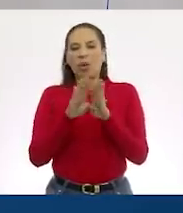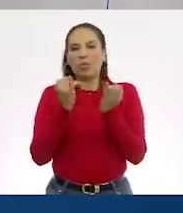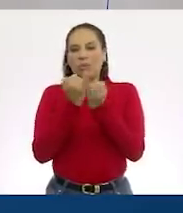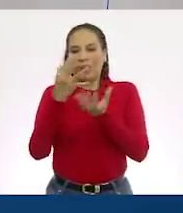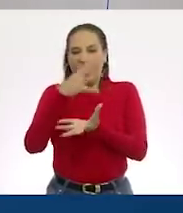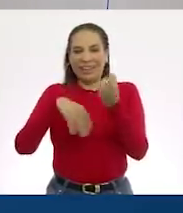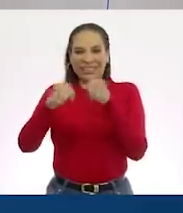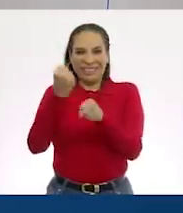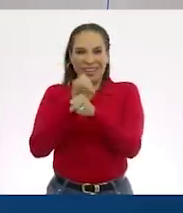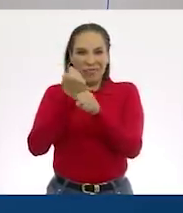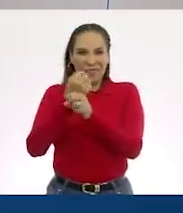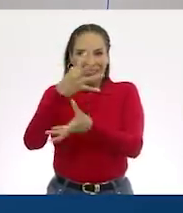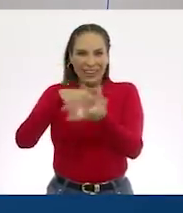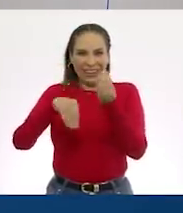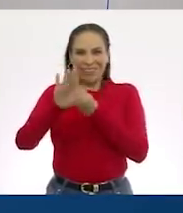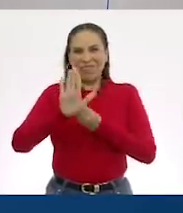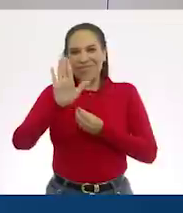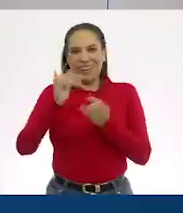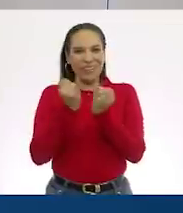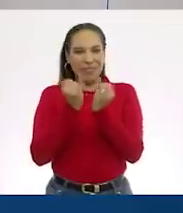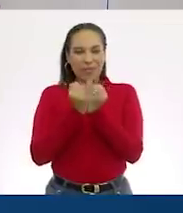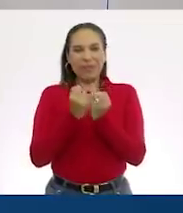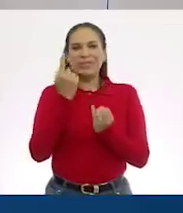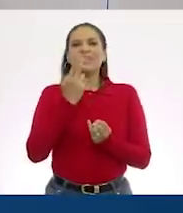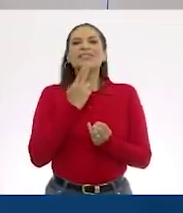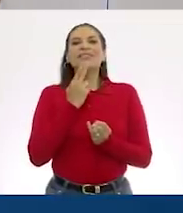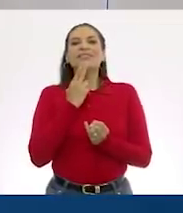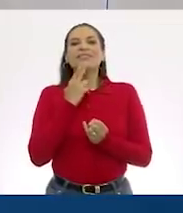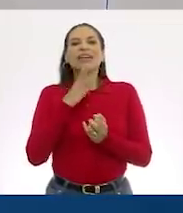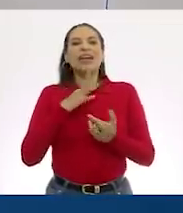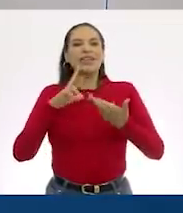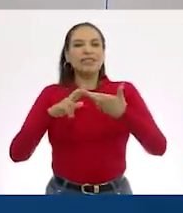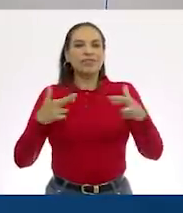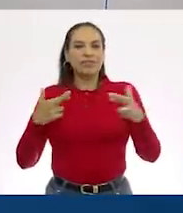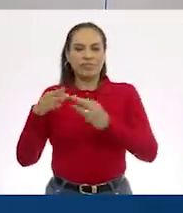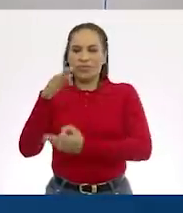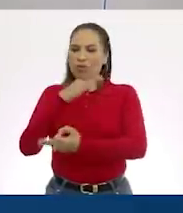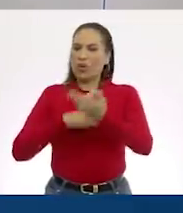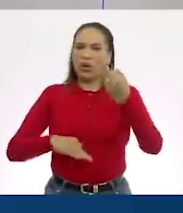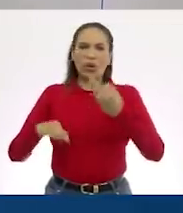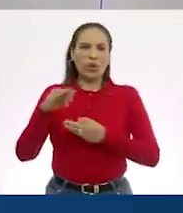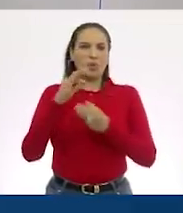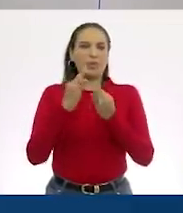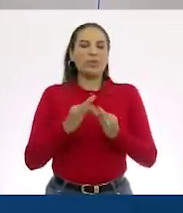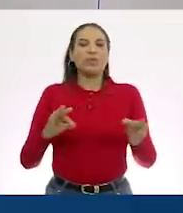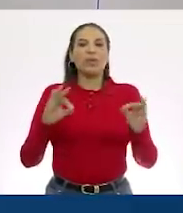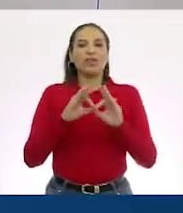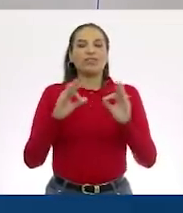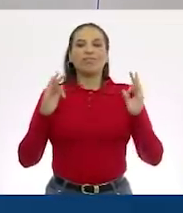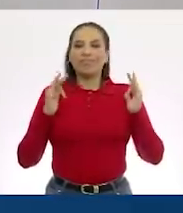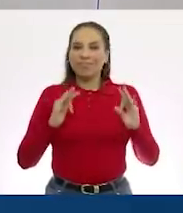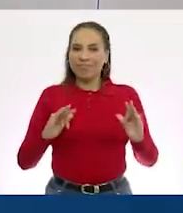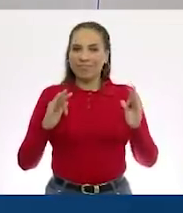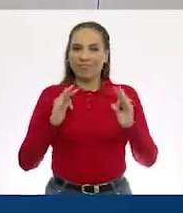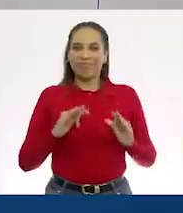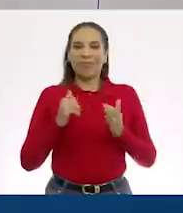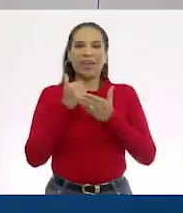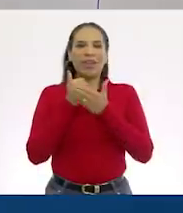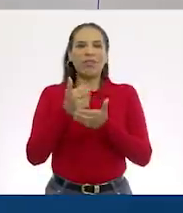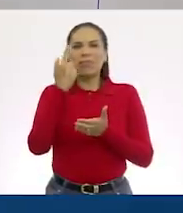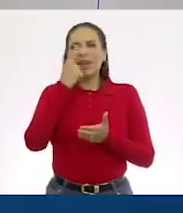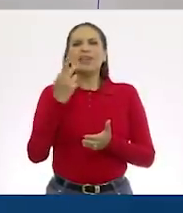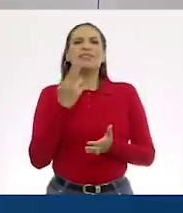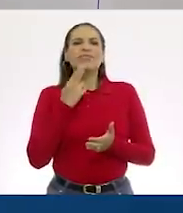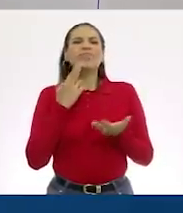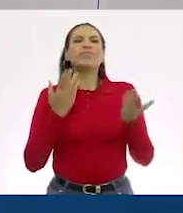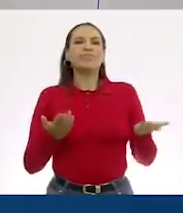en los zapatos del otro. Nos sirve para relacionarnos entre todos de una forma armónica y que nos va a dar como